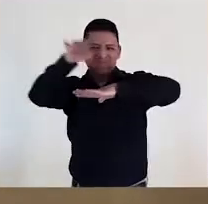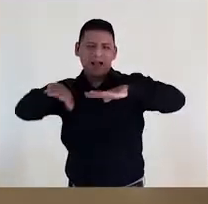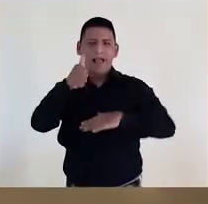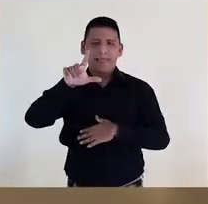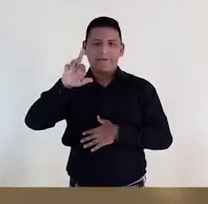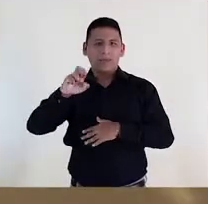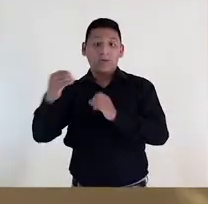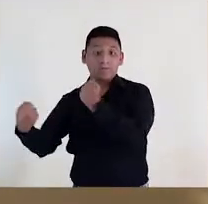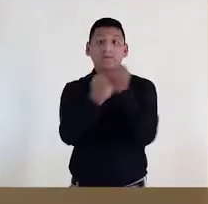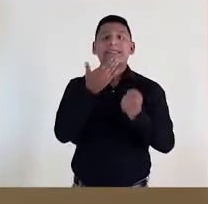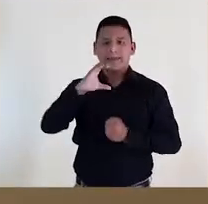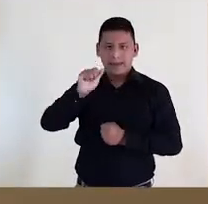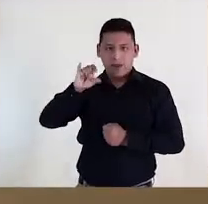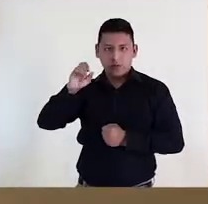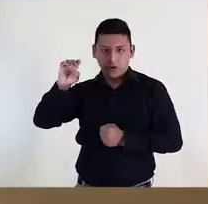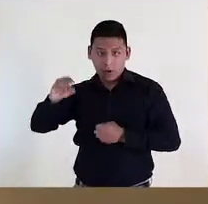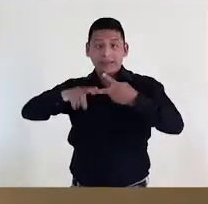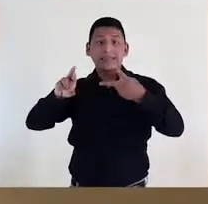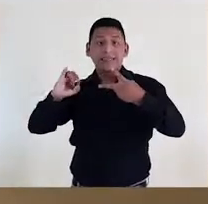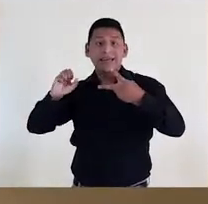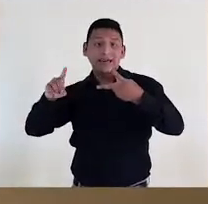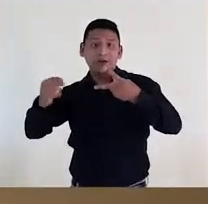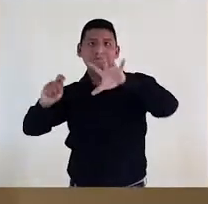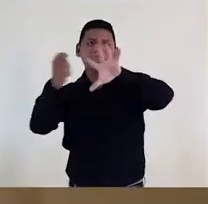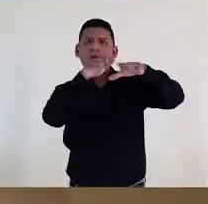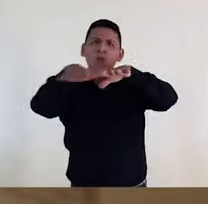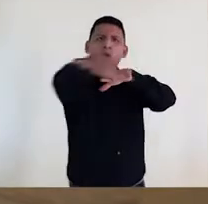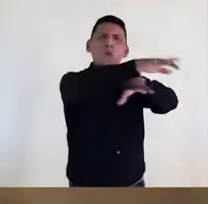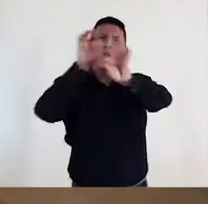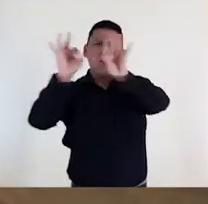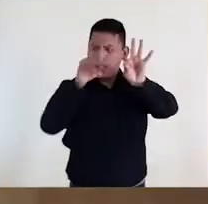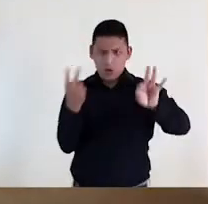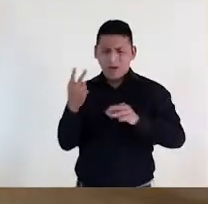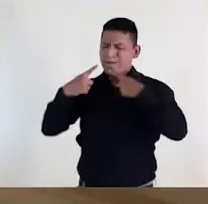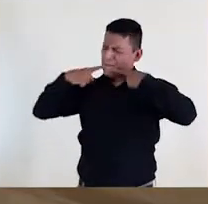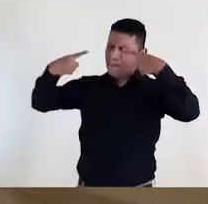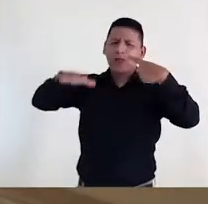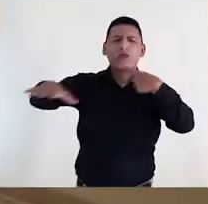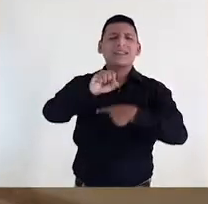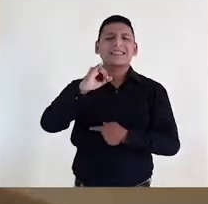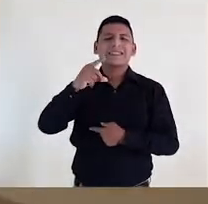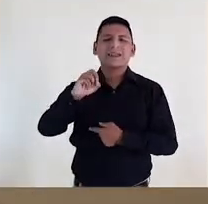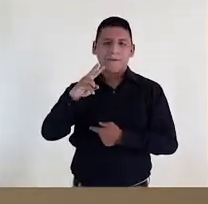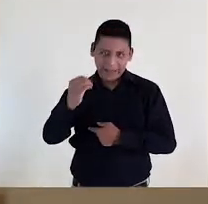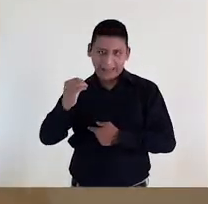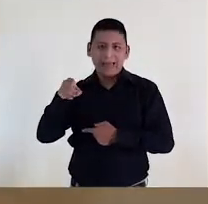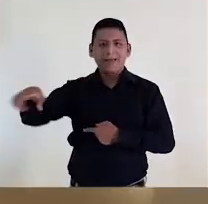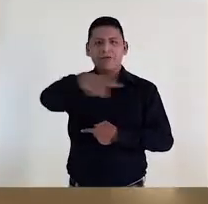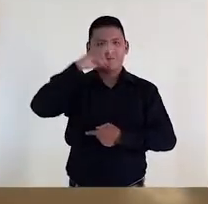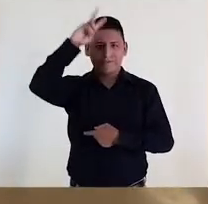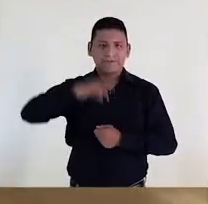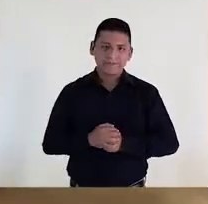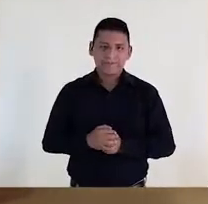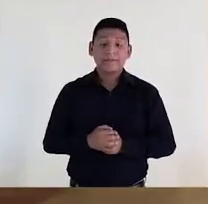Alfredo Viale, contó con la colaboración de Claudio Sahut y Ricardo de Hafsa Malachowski, los dos arquitectos más afamados de principios del siglo